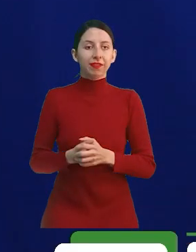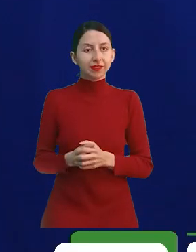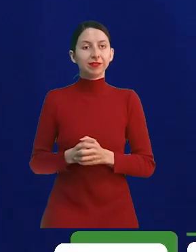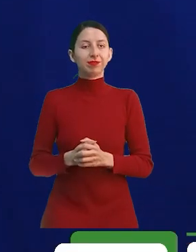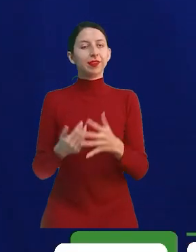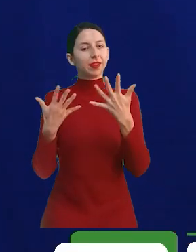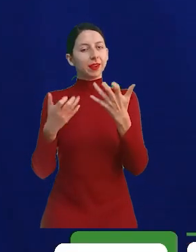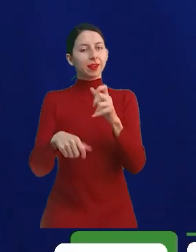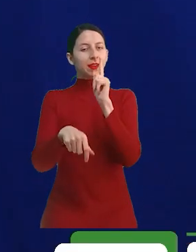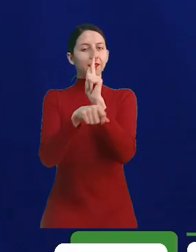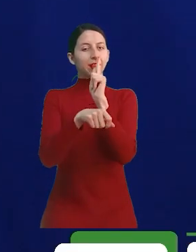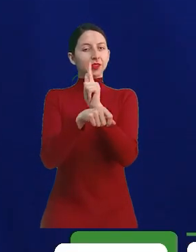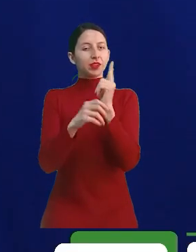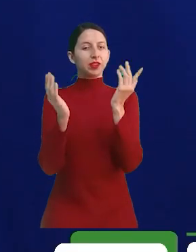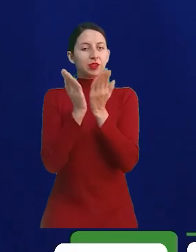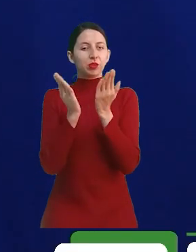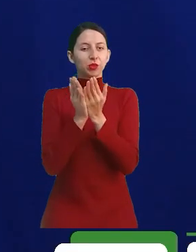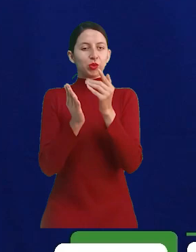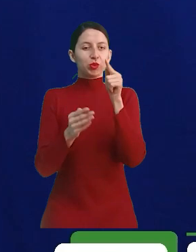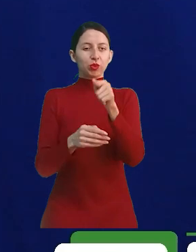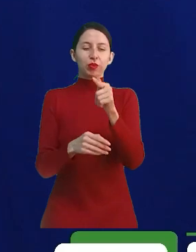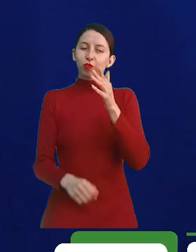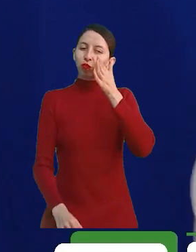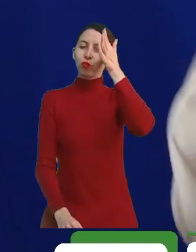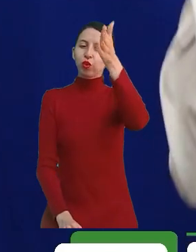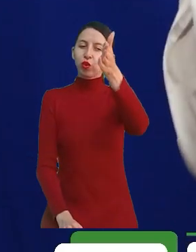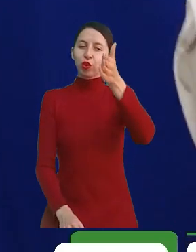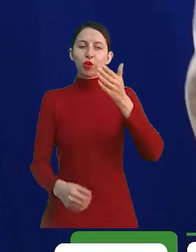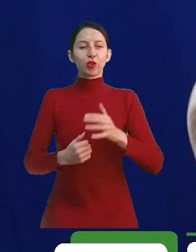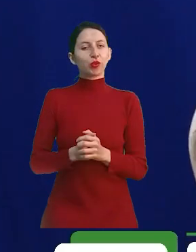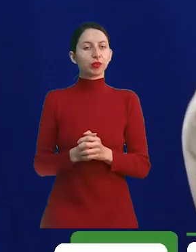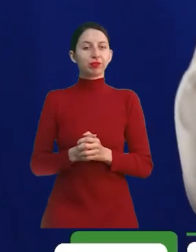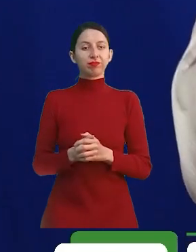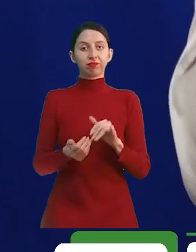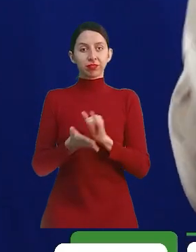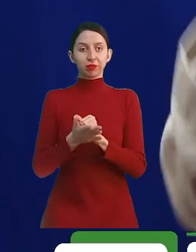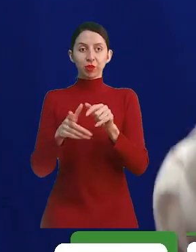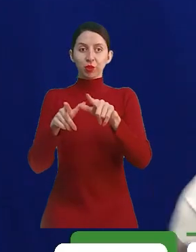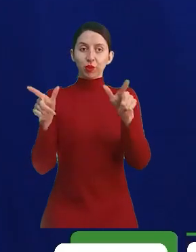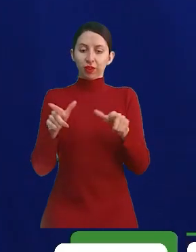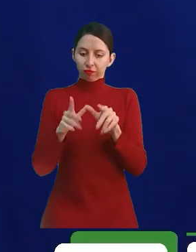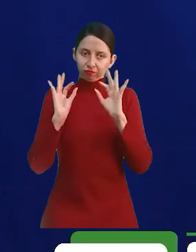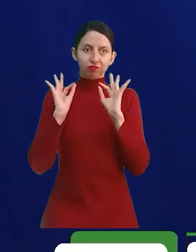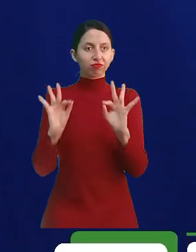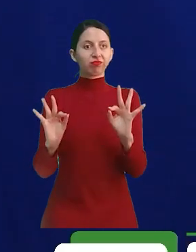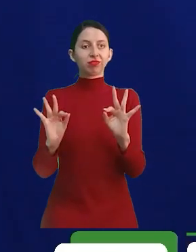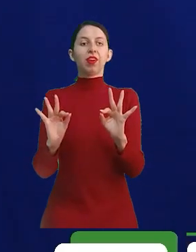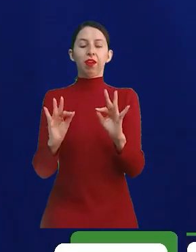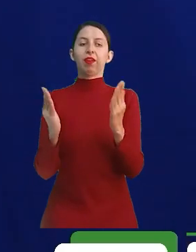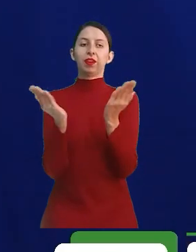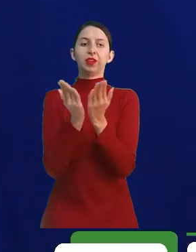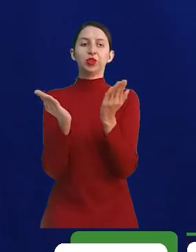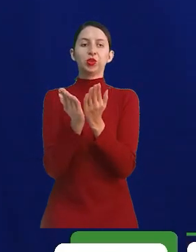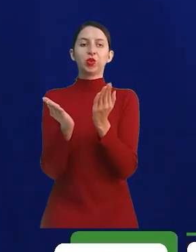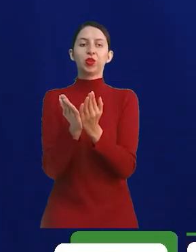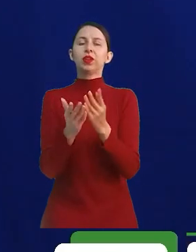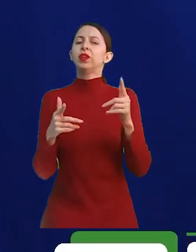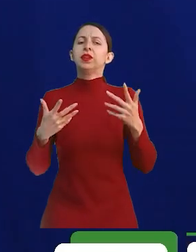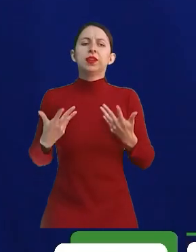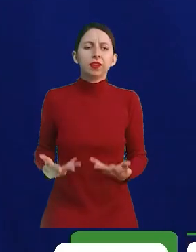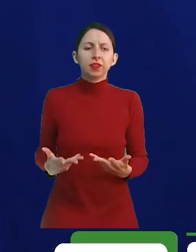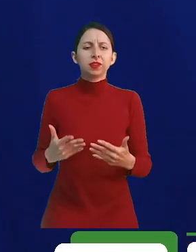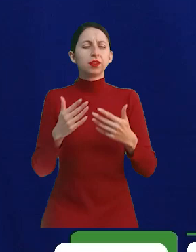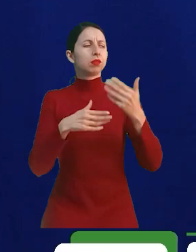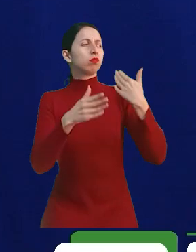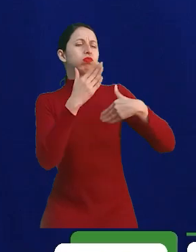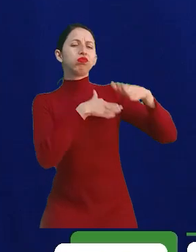permita llevar nuestra querida facultad de Educación hacia el futuro al lugar donde ella merece estar